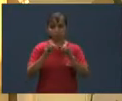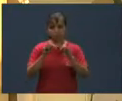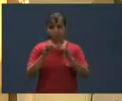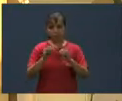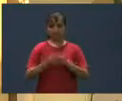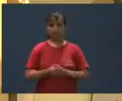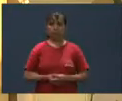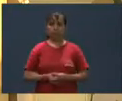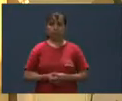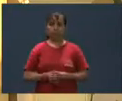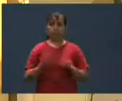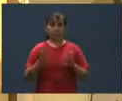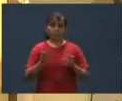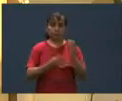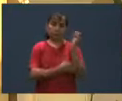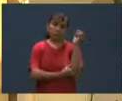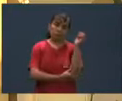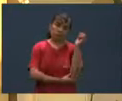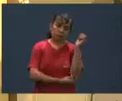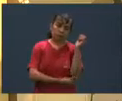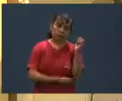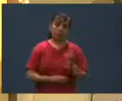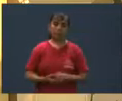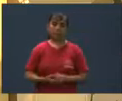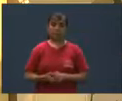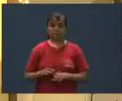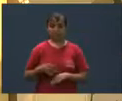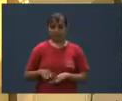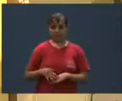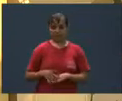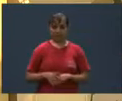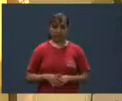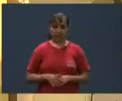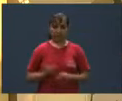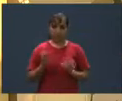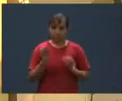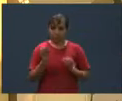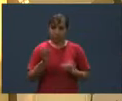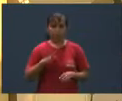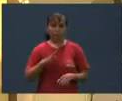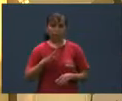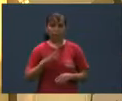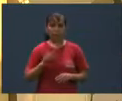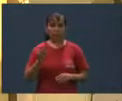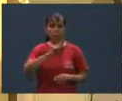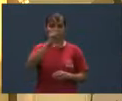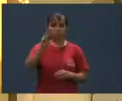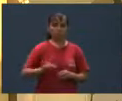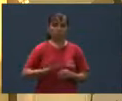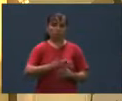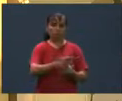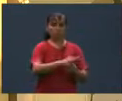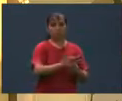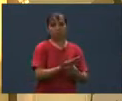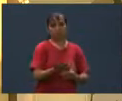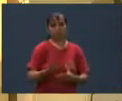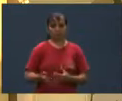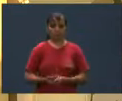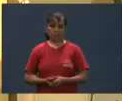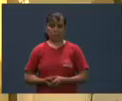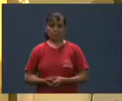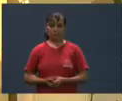haber un pobre, pero que es egoísta, avaro, lo poco que tiene jamás lo comparte, lo poco que